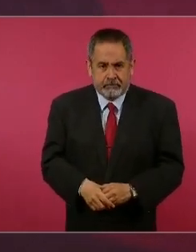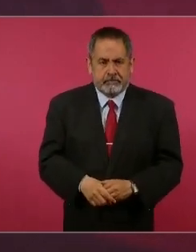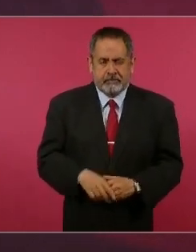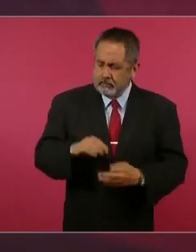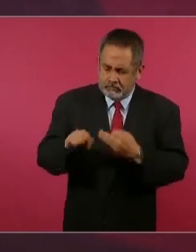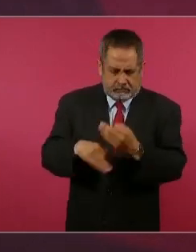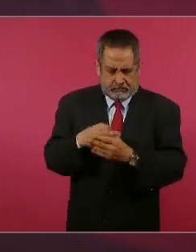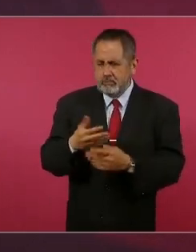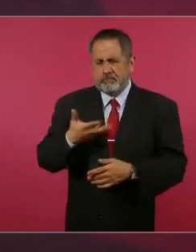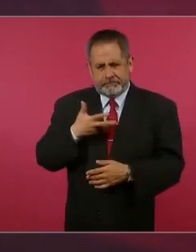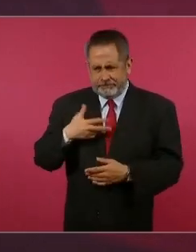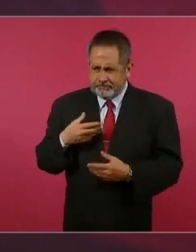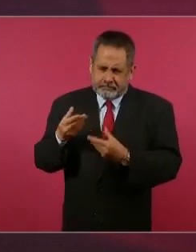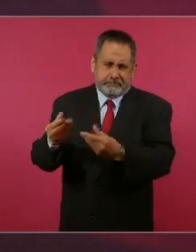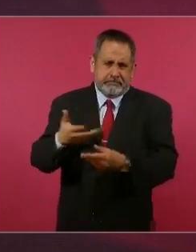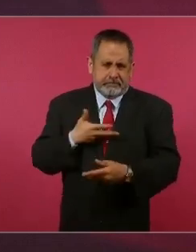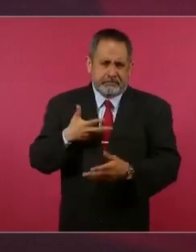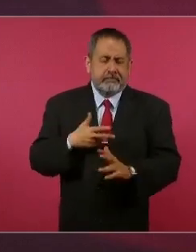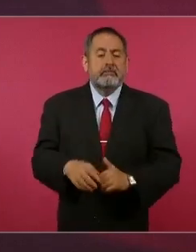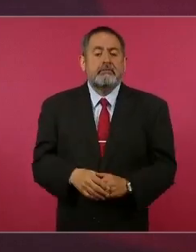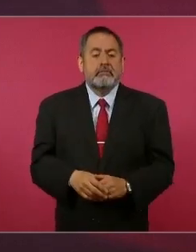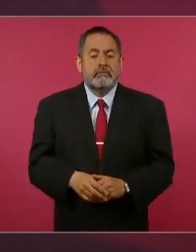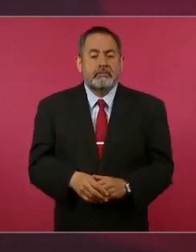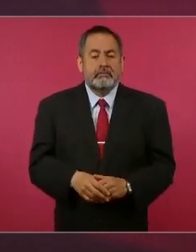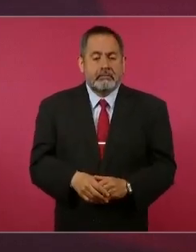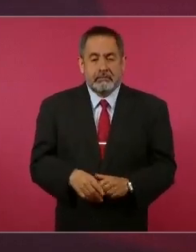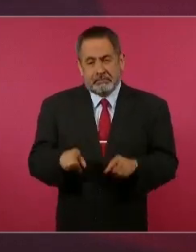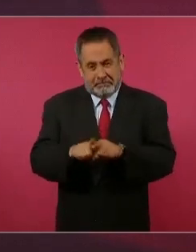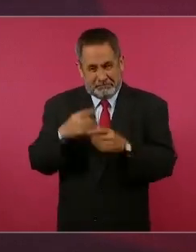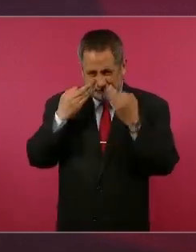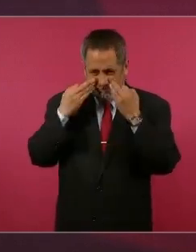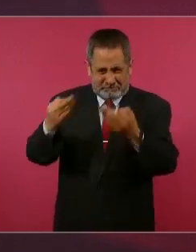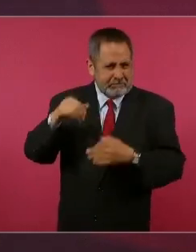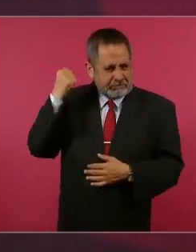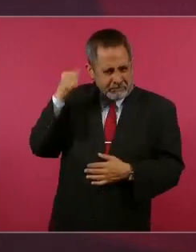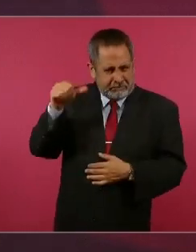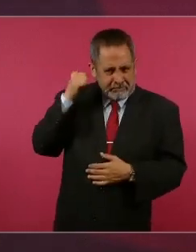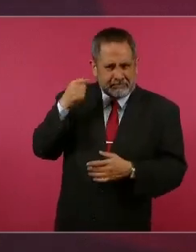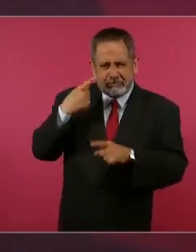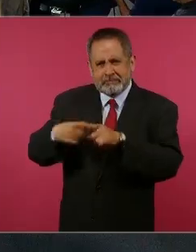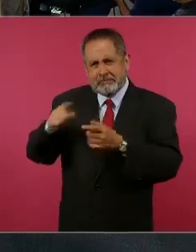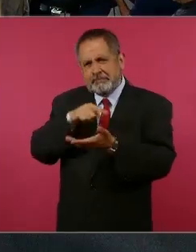todo lo que se requiere, como se demostró en Acapulco y en todos lados.